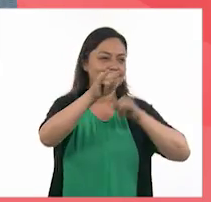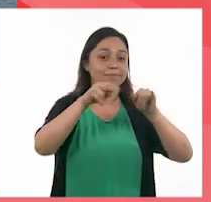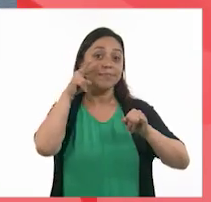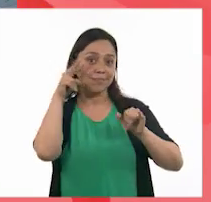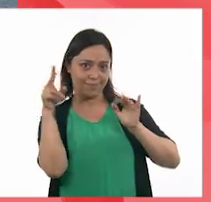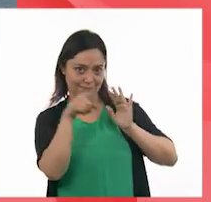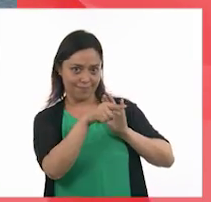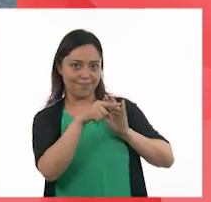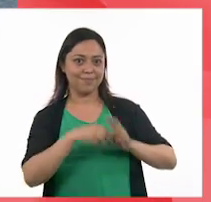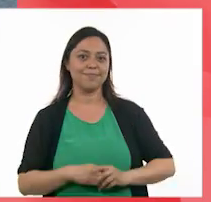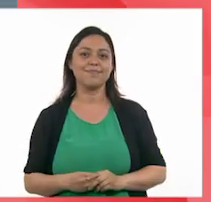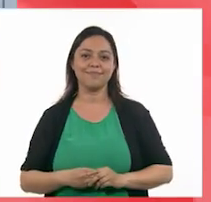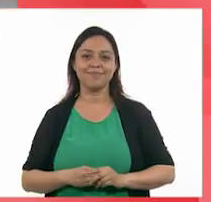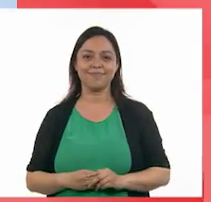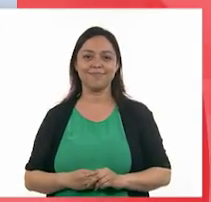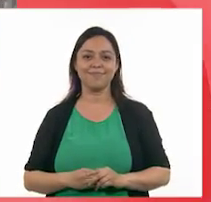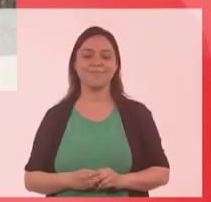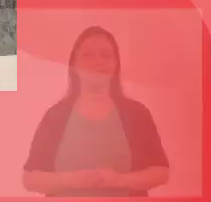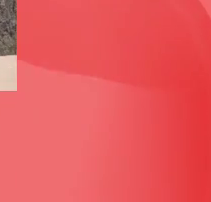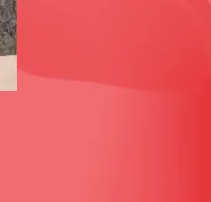cápsula. Acompáñame.